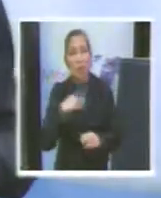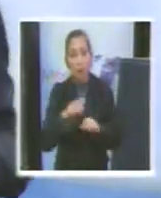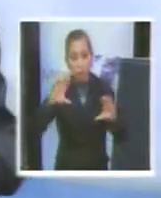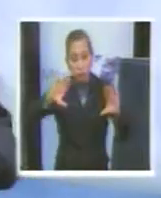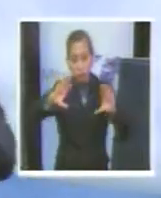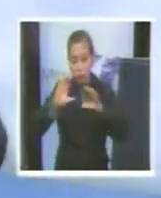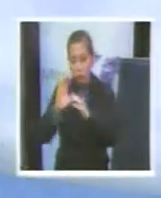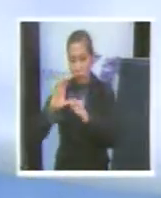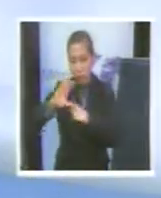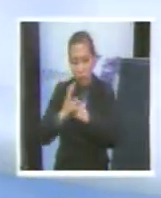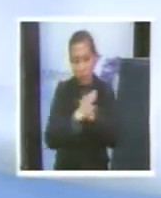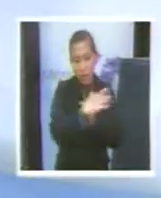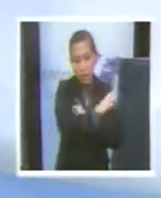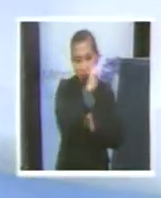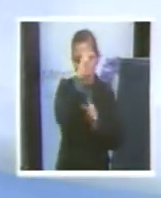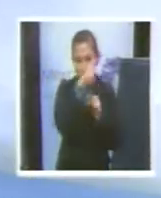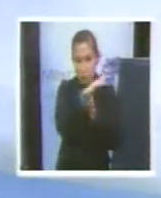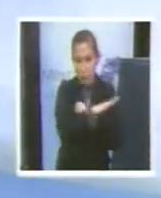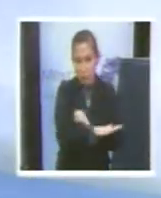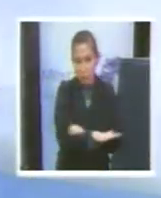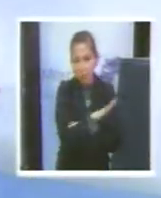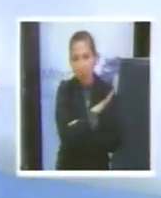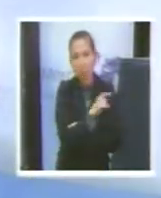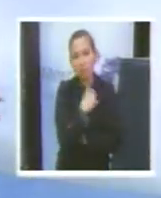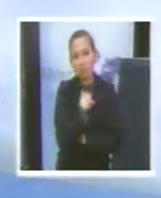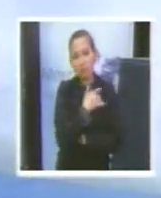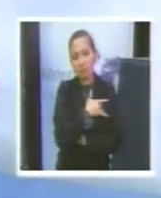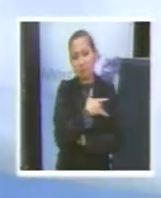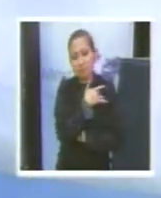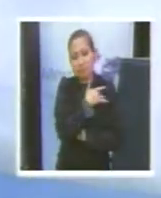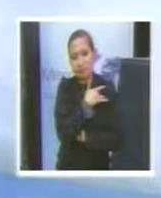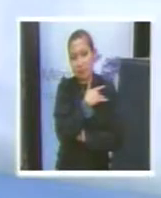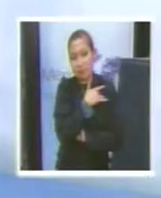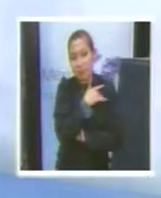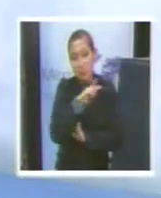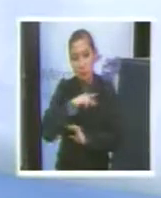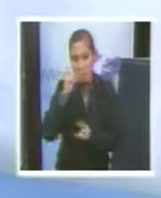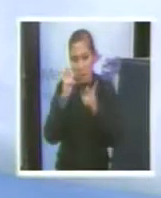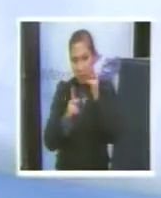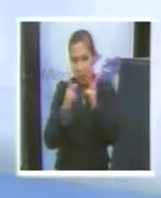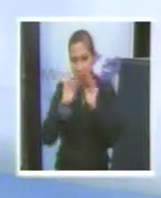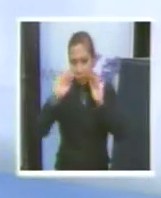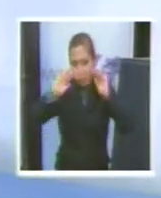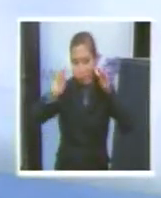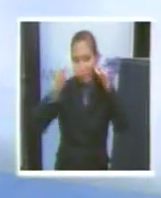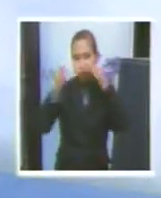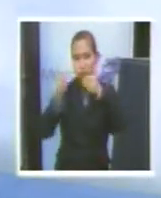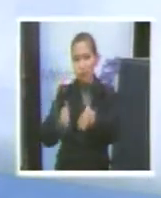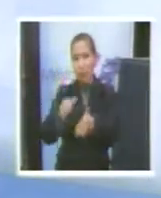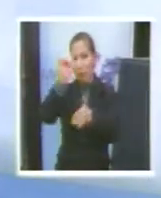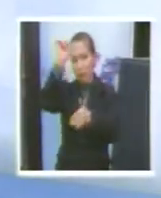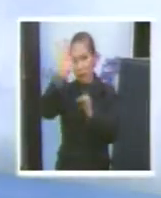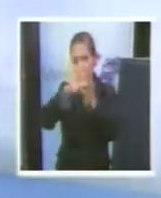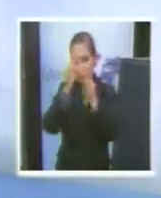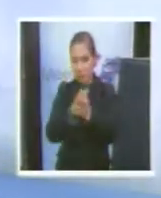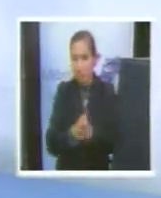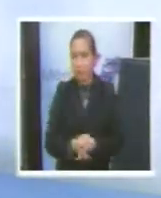comunidades europeas, se me antoja enfocar esta charla con ustedes de otra